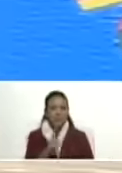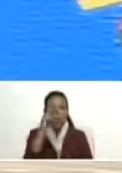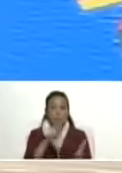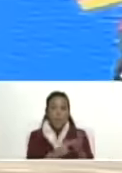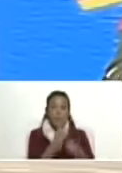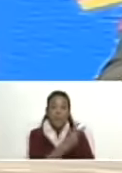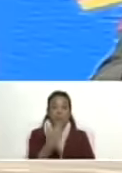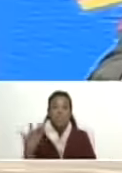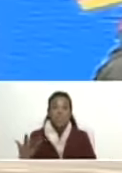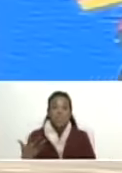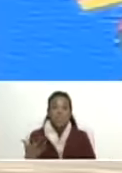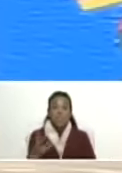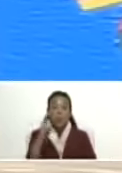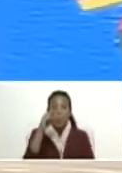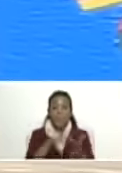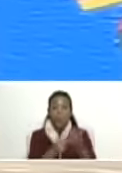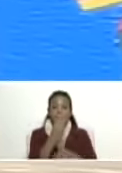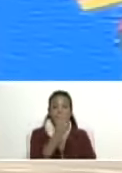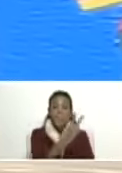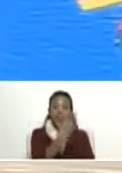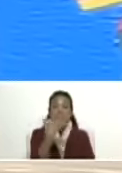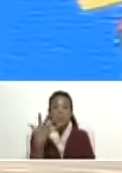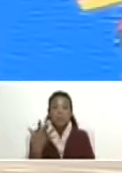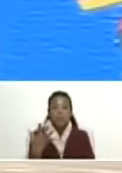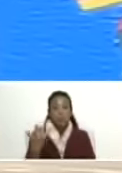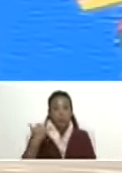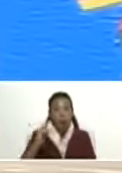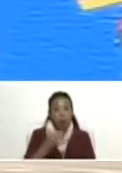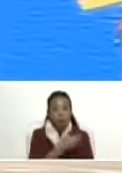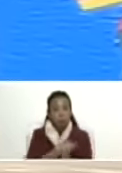2025 tenemos tremendo, pues.